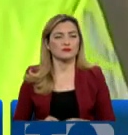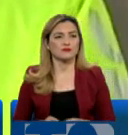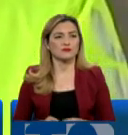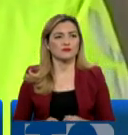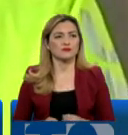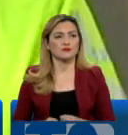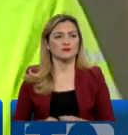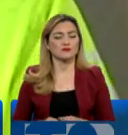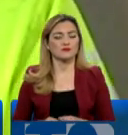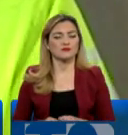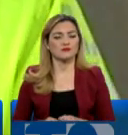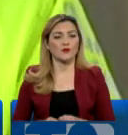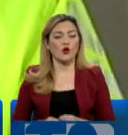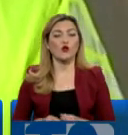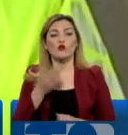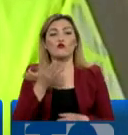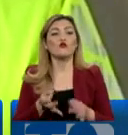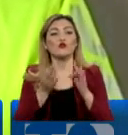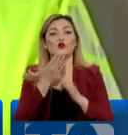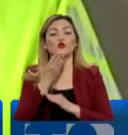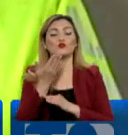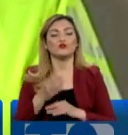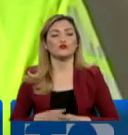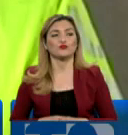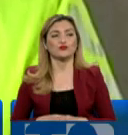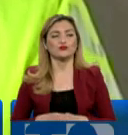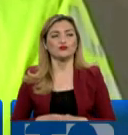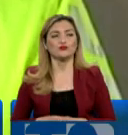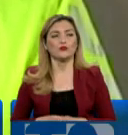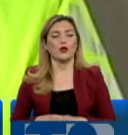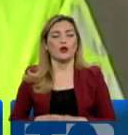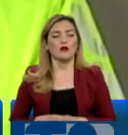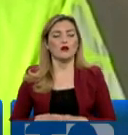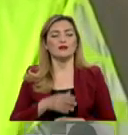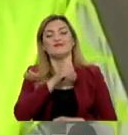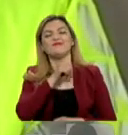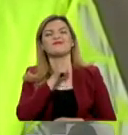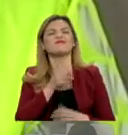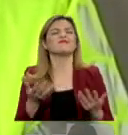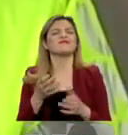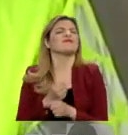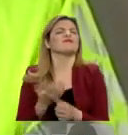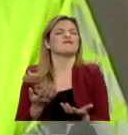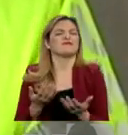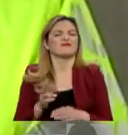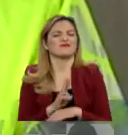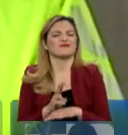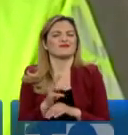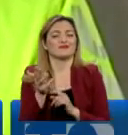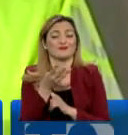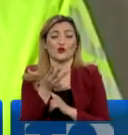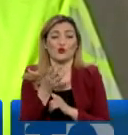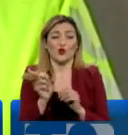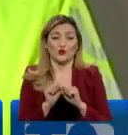la otra parte de la estructura era también bajo la modalidad de extorsión, en donde los delincuentes, utilizando redes